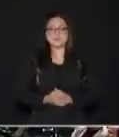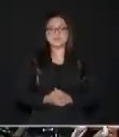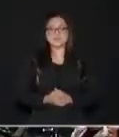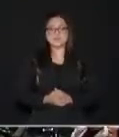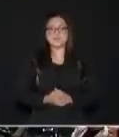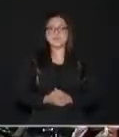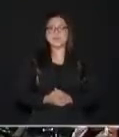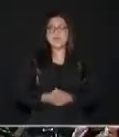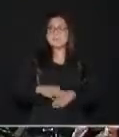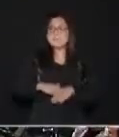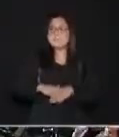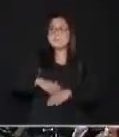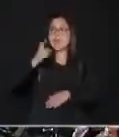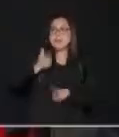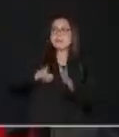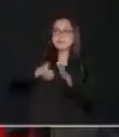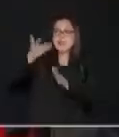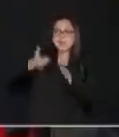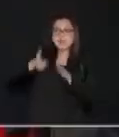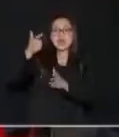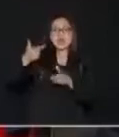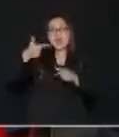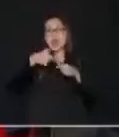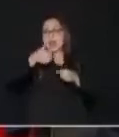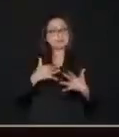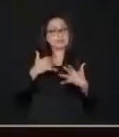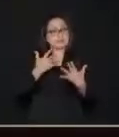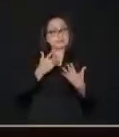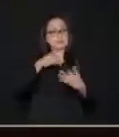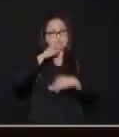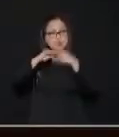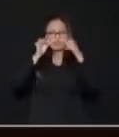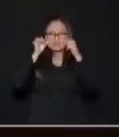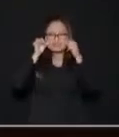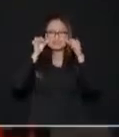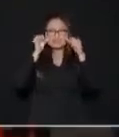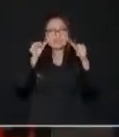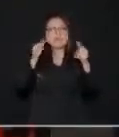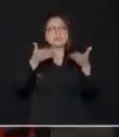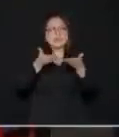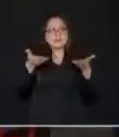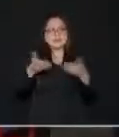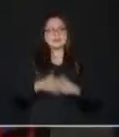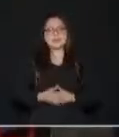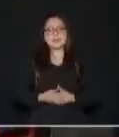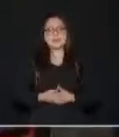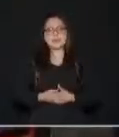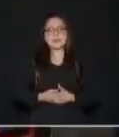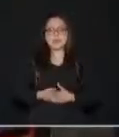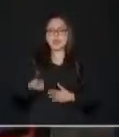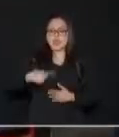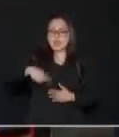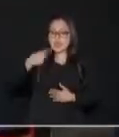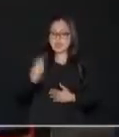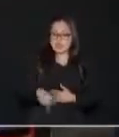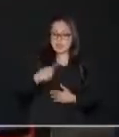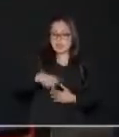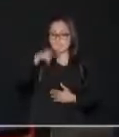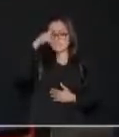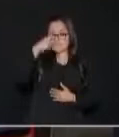aumentarán los precios de los combustibles tampoco vamos a endeudar